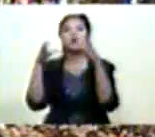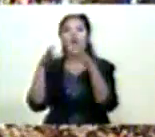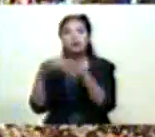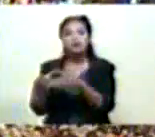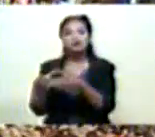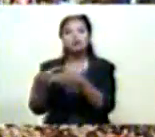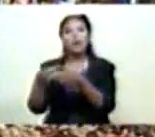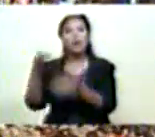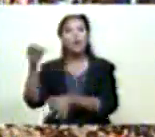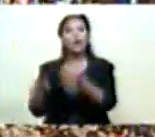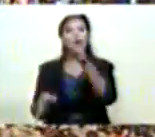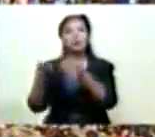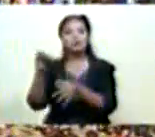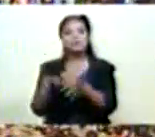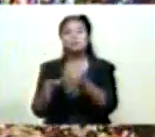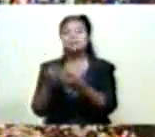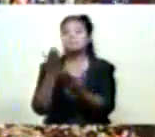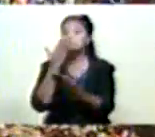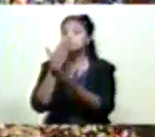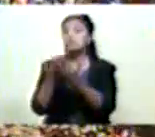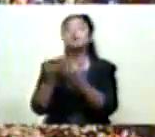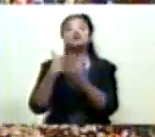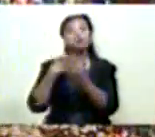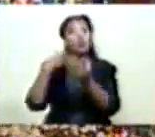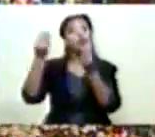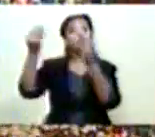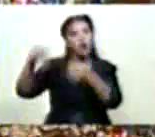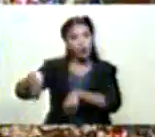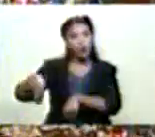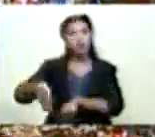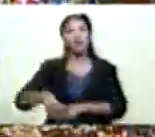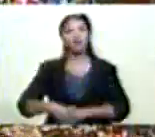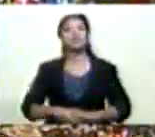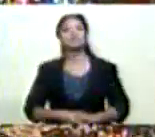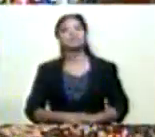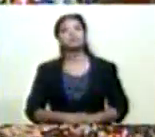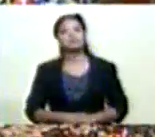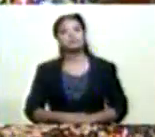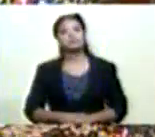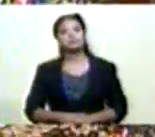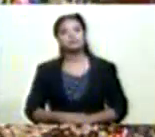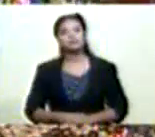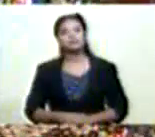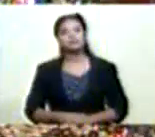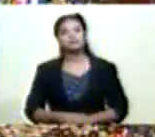Verdad y la Justicia. Estoy de acuerdo.